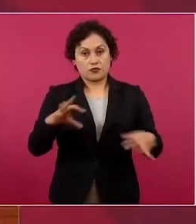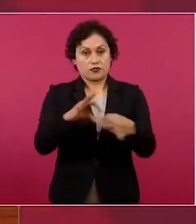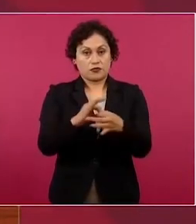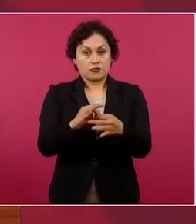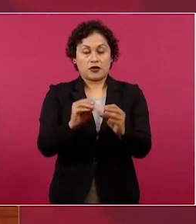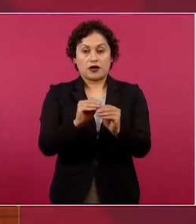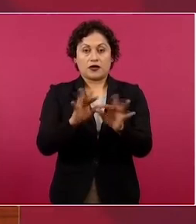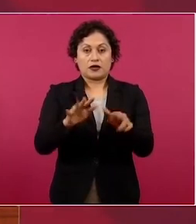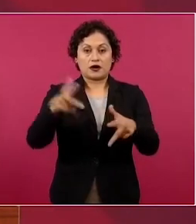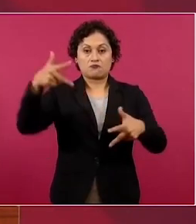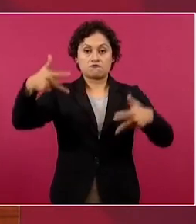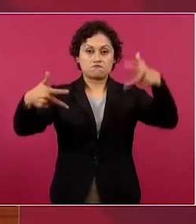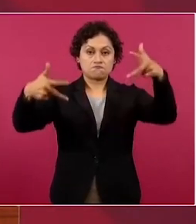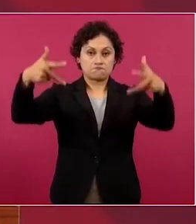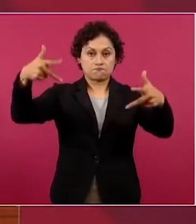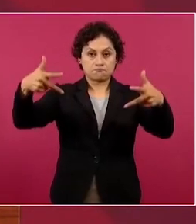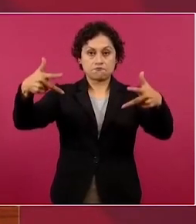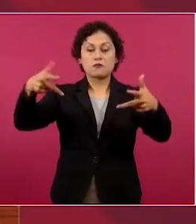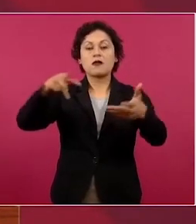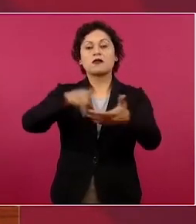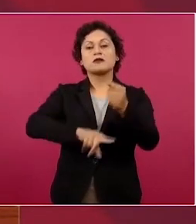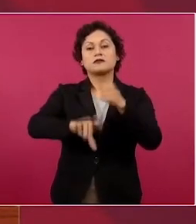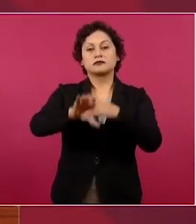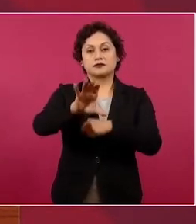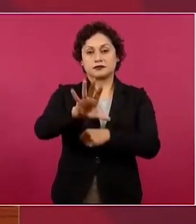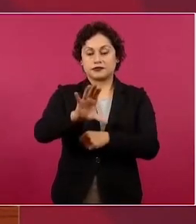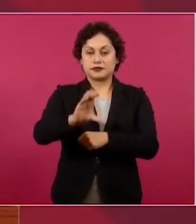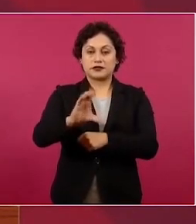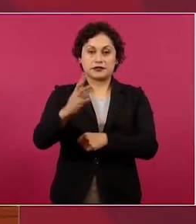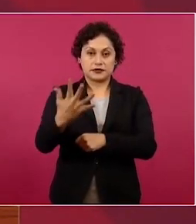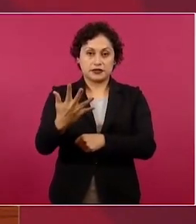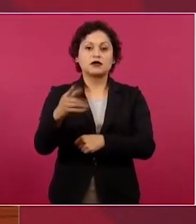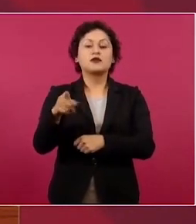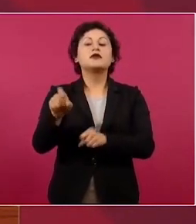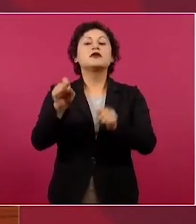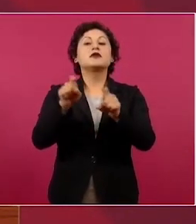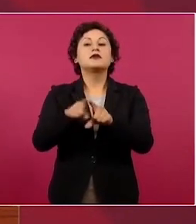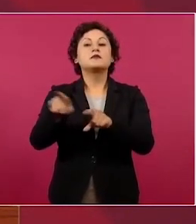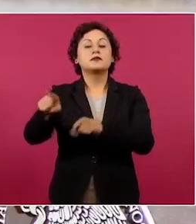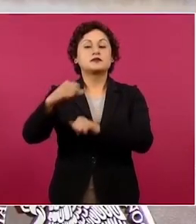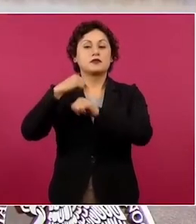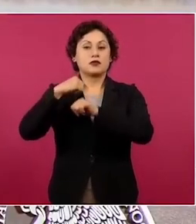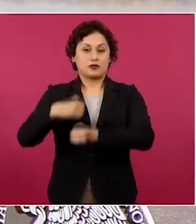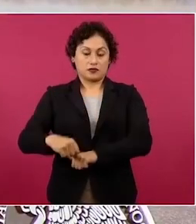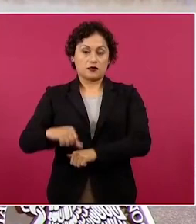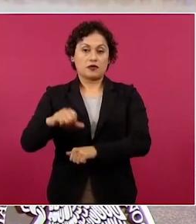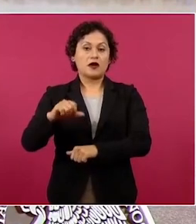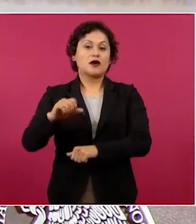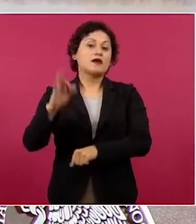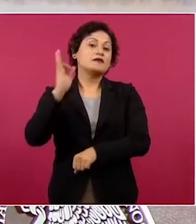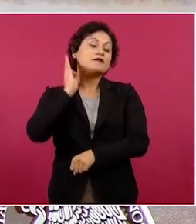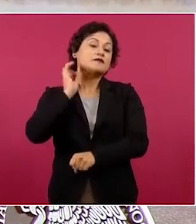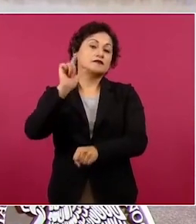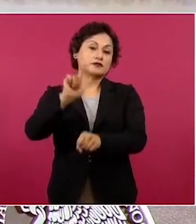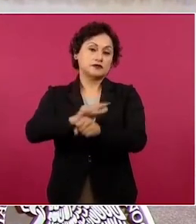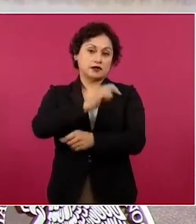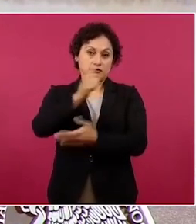del C5 y pues la encargada de la investigación, que es la Fiscalía General de Justicia de la Ciudad de México.